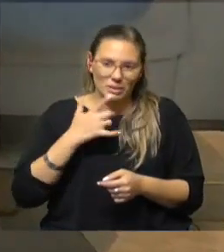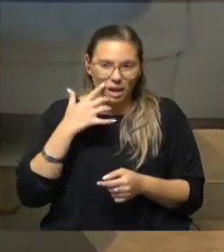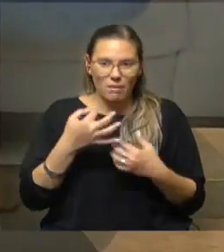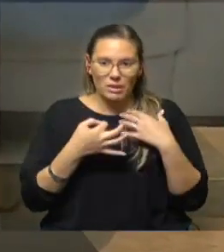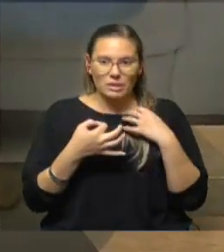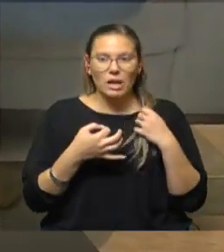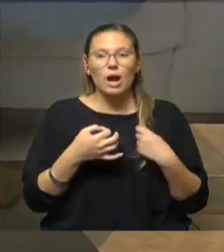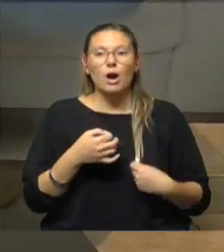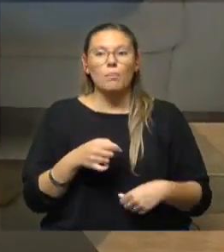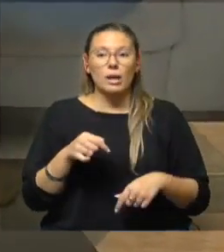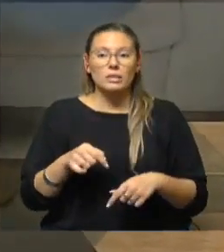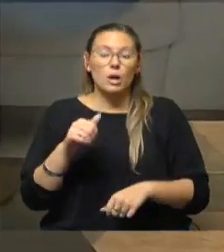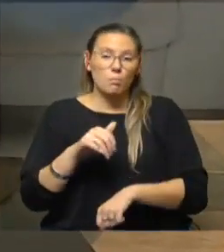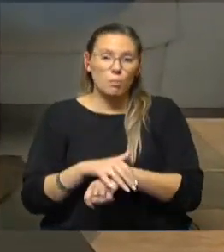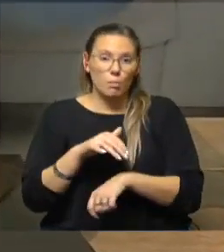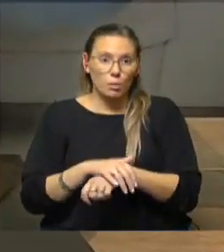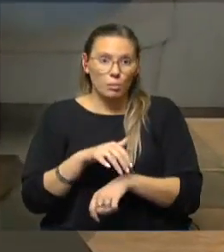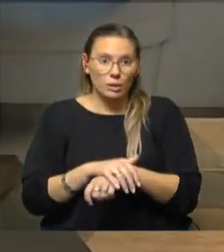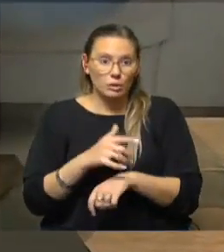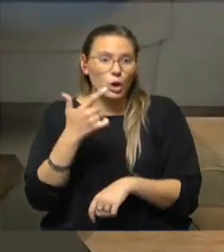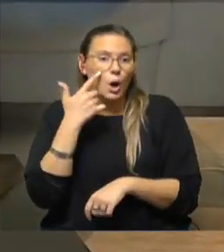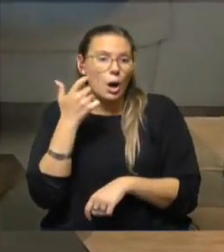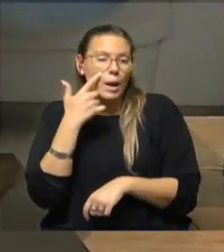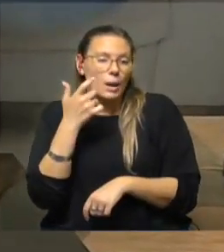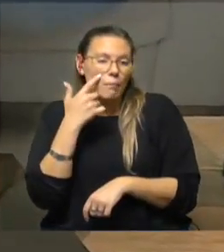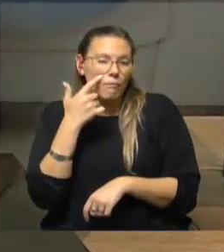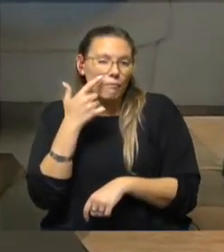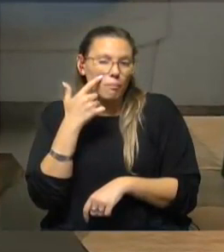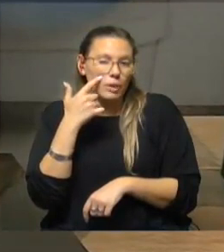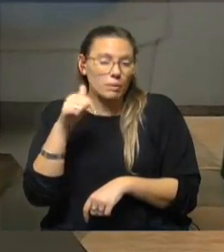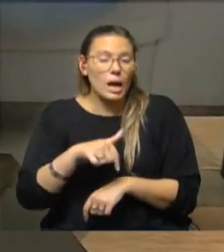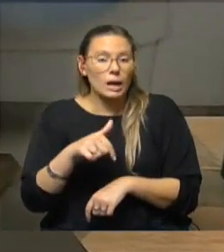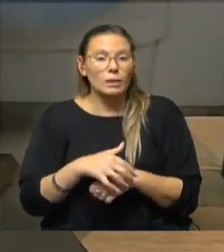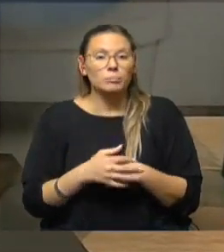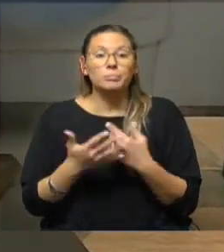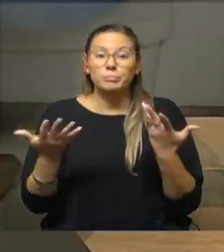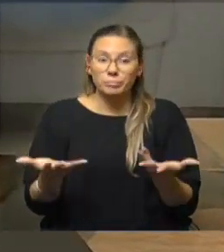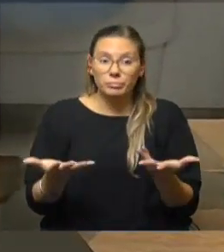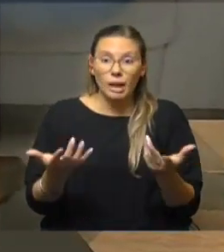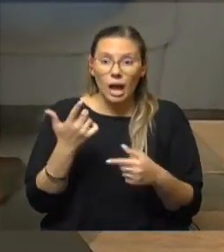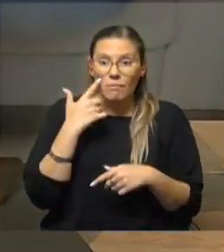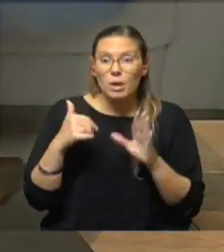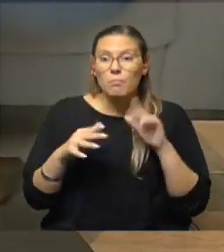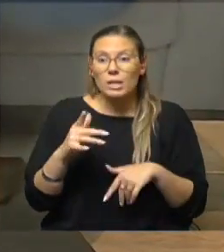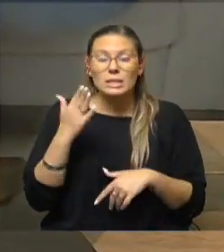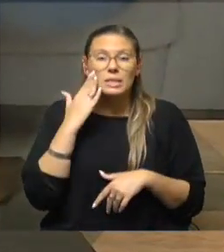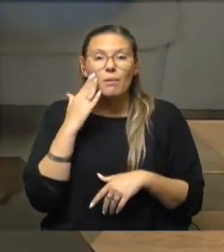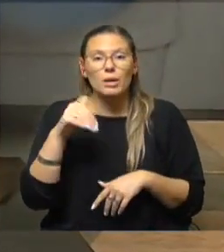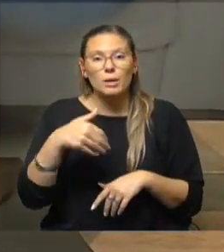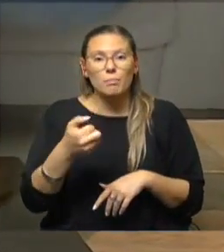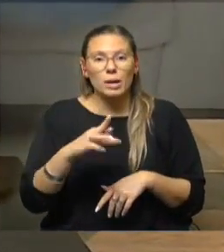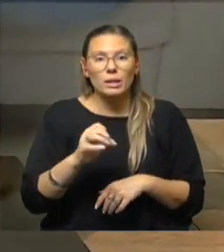hayan tenido ese momento y vivenciado eso aquí. Y bueno, queremos saber un poquito más. María, ¿cómo